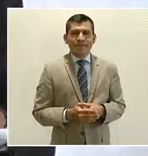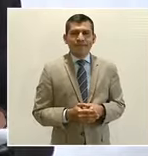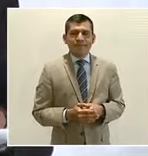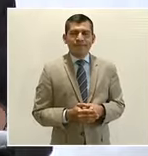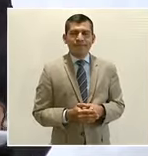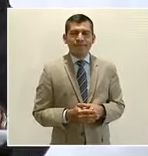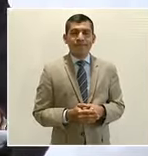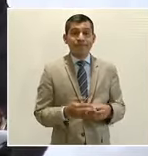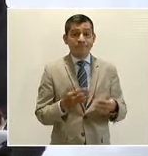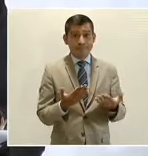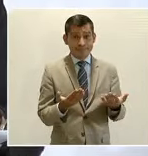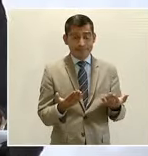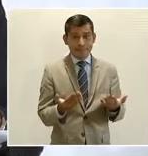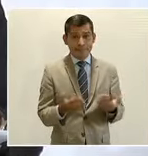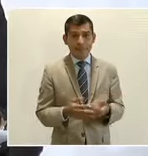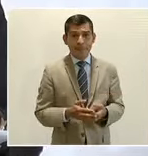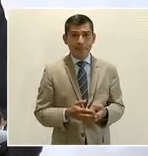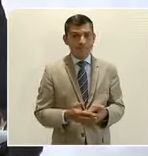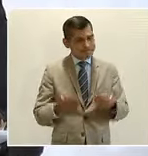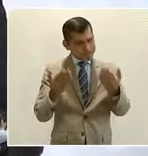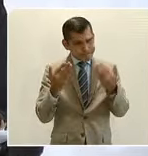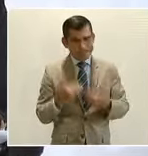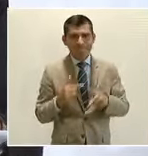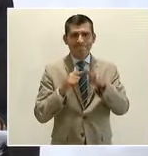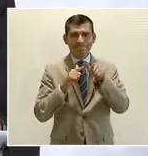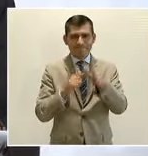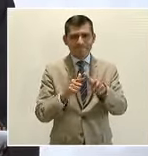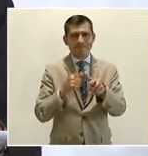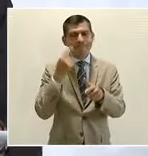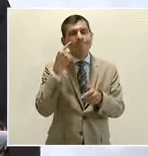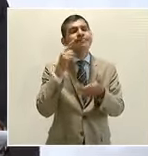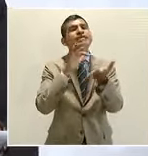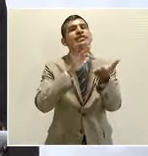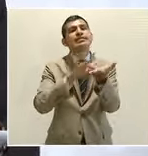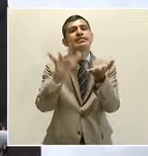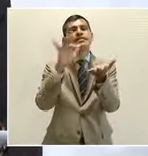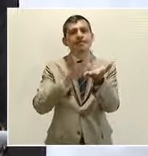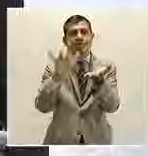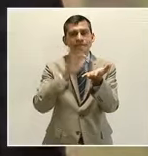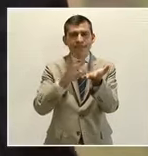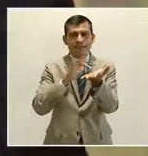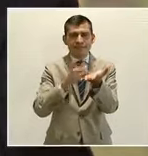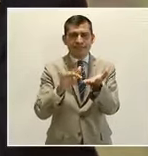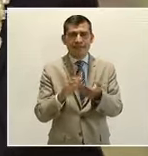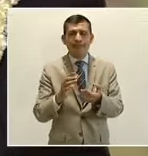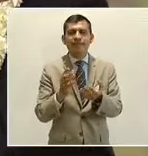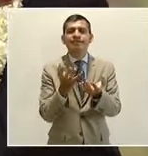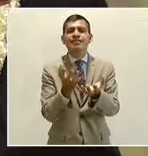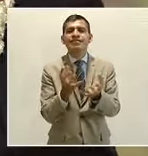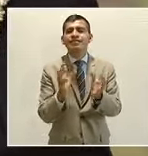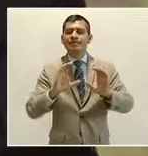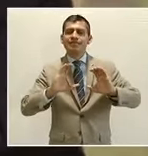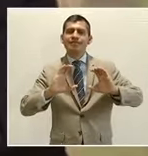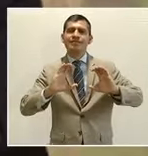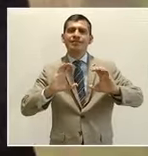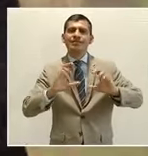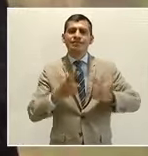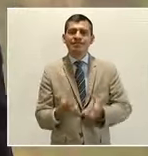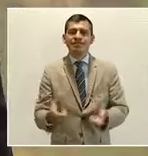Vamos a continuar apoyando en chillota y en